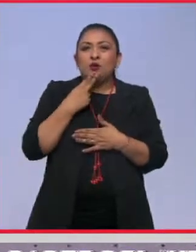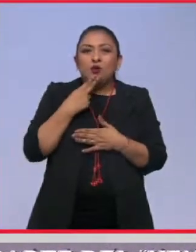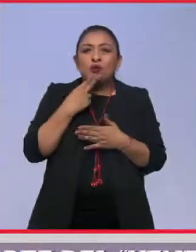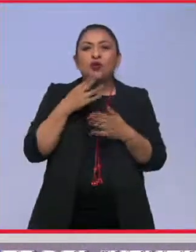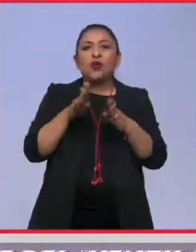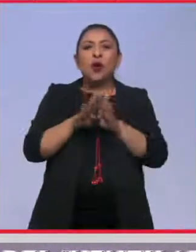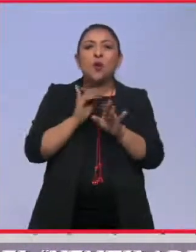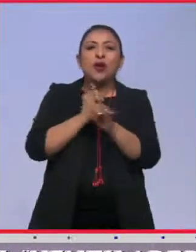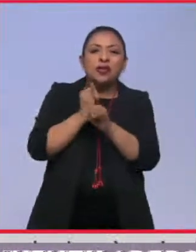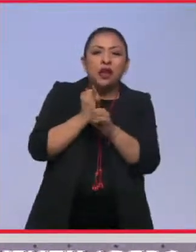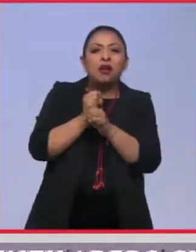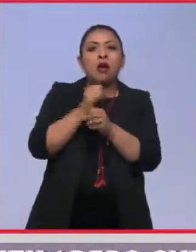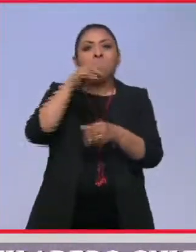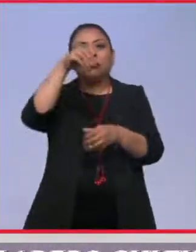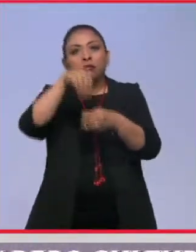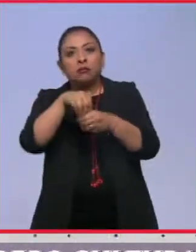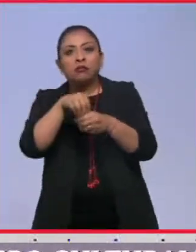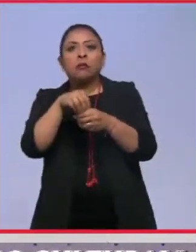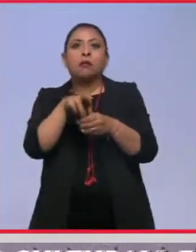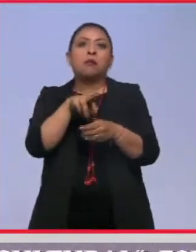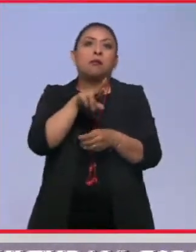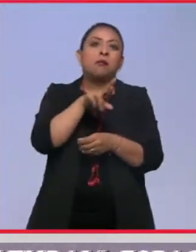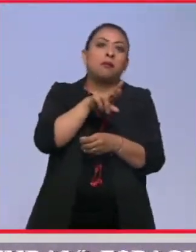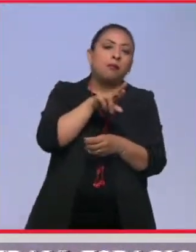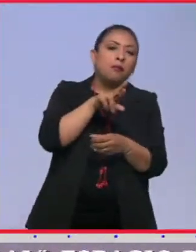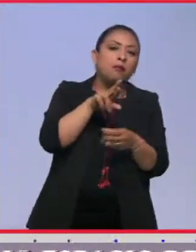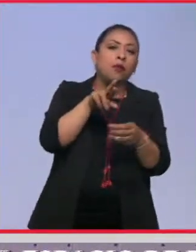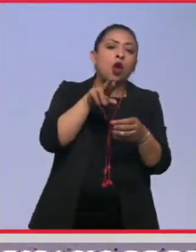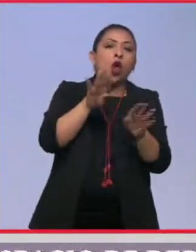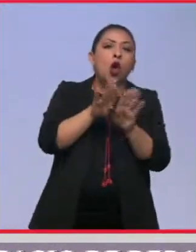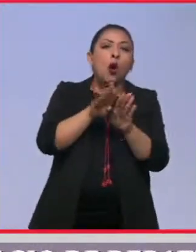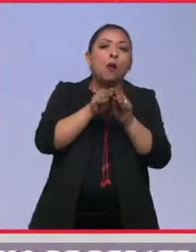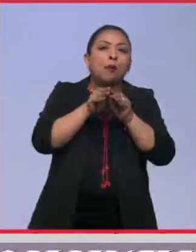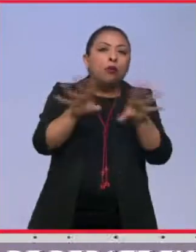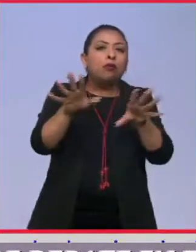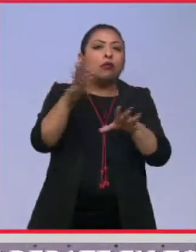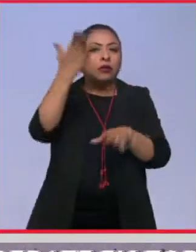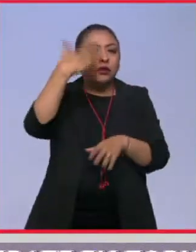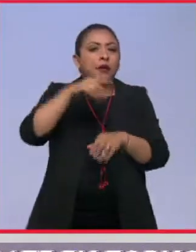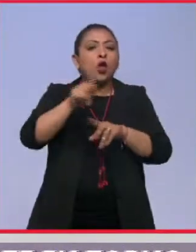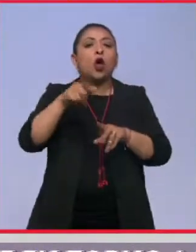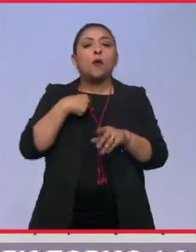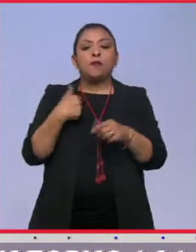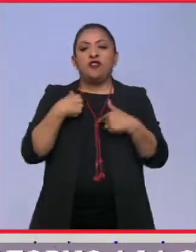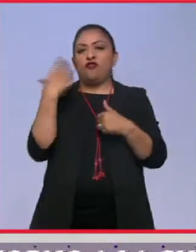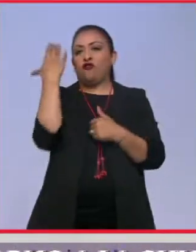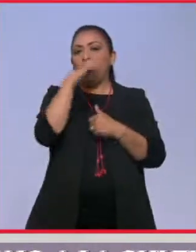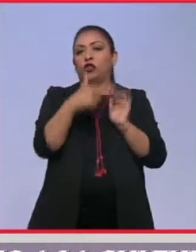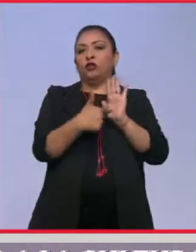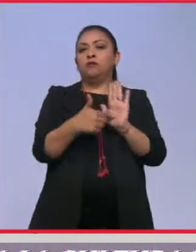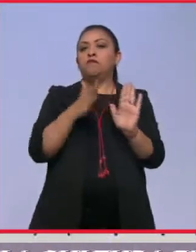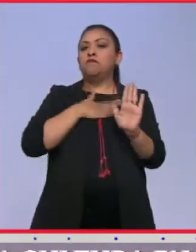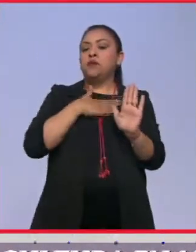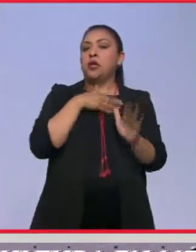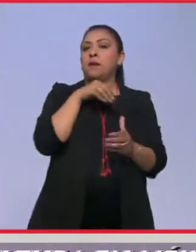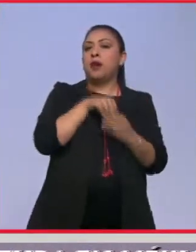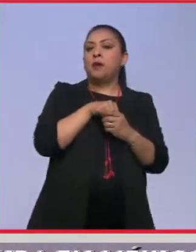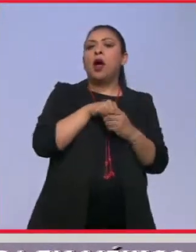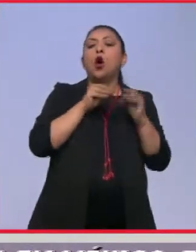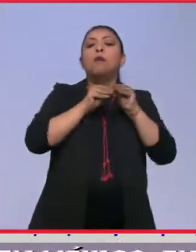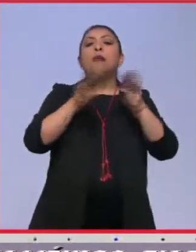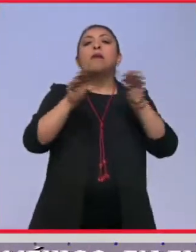es público o es privado? O sea, ¿dónde quedan nuestras fotos privadas y cuándo se vuelven públicas? ¿Qué sucede,